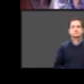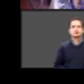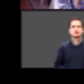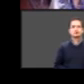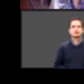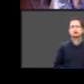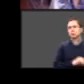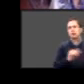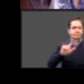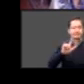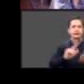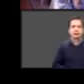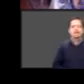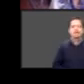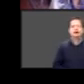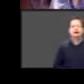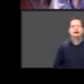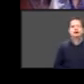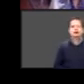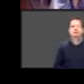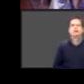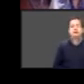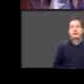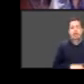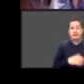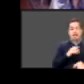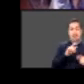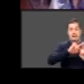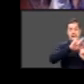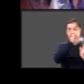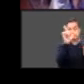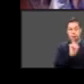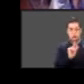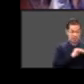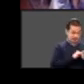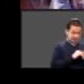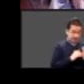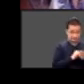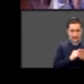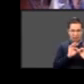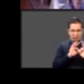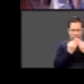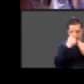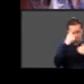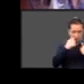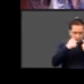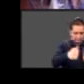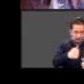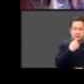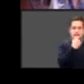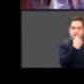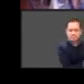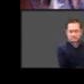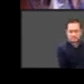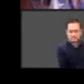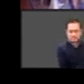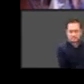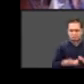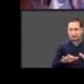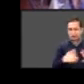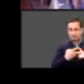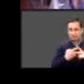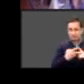¿en qué se sustenta la Estrategia Nacional de Atención a la Primera Infancia? bueno a partir de esta idea de